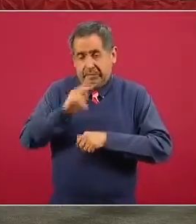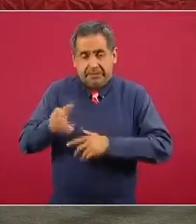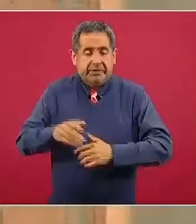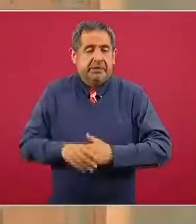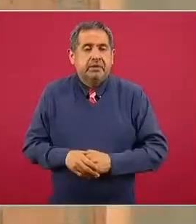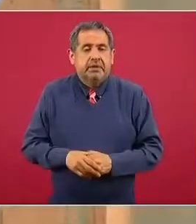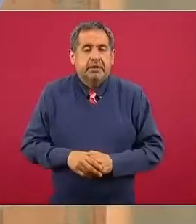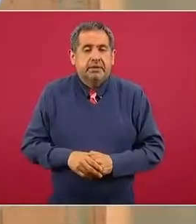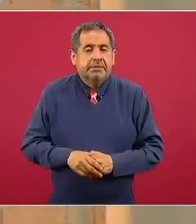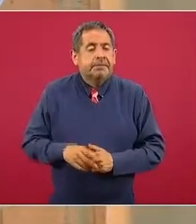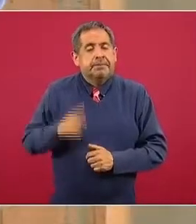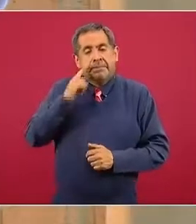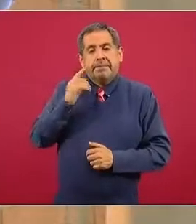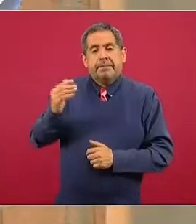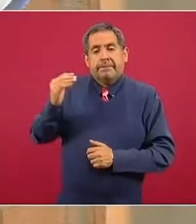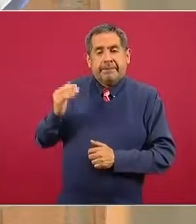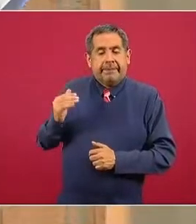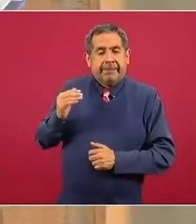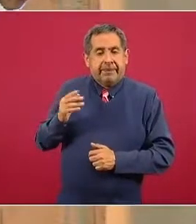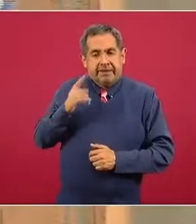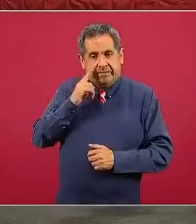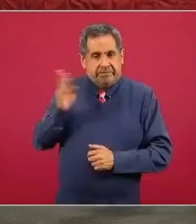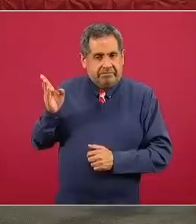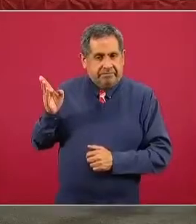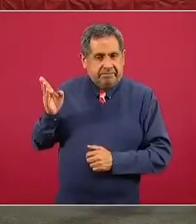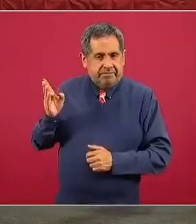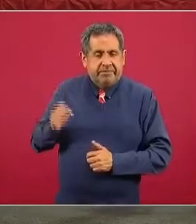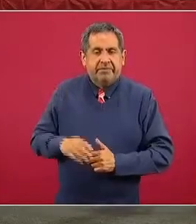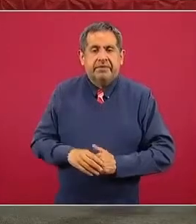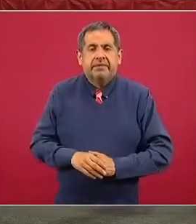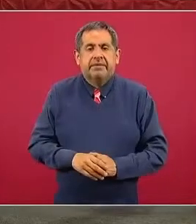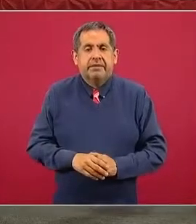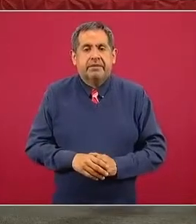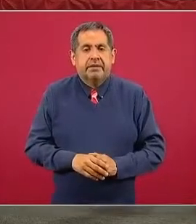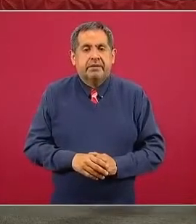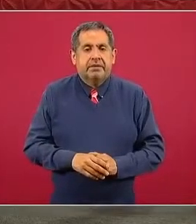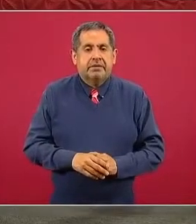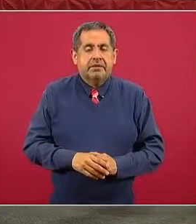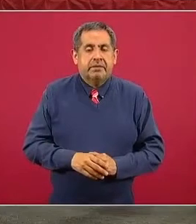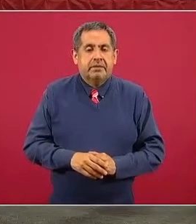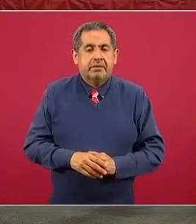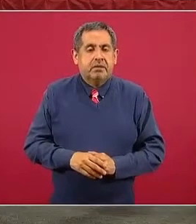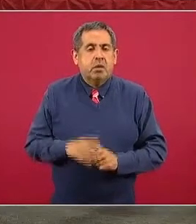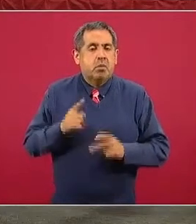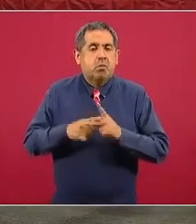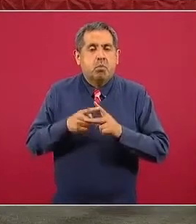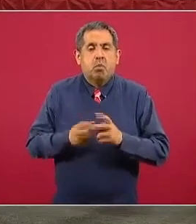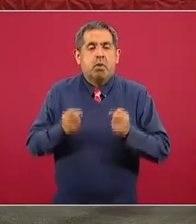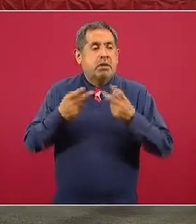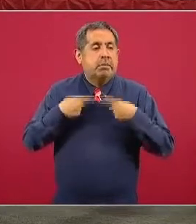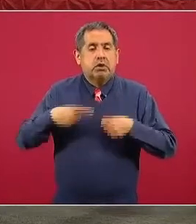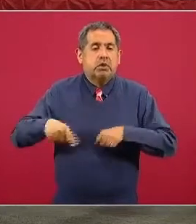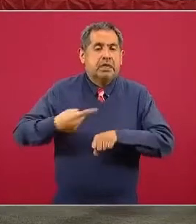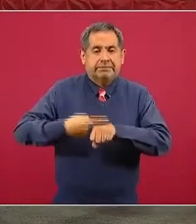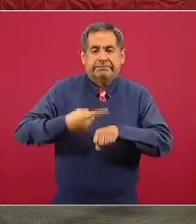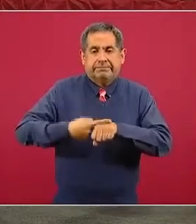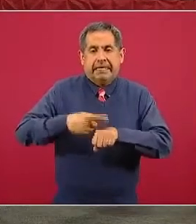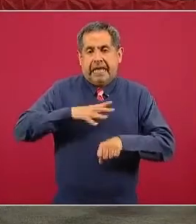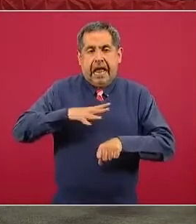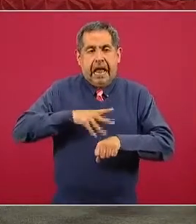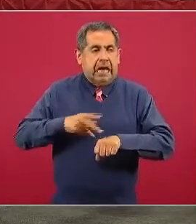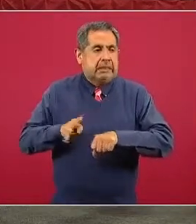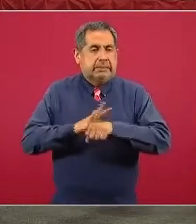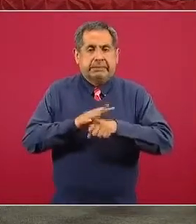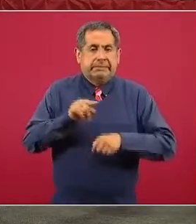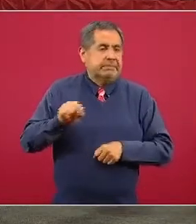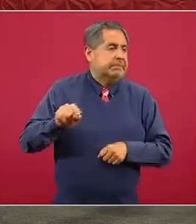En la gráfica que tenemos en el lado derecho, en la parte superior, es precisamente el porcentaje de positividad, que es otro de los indicadores que